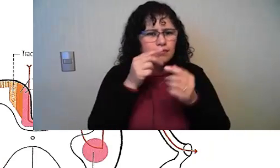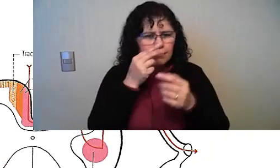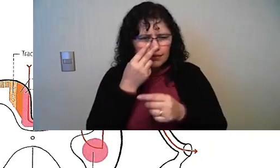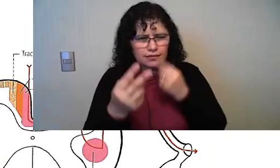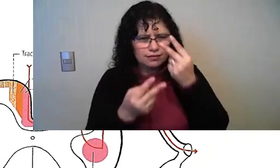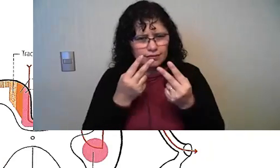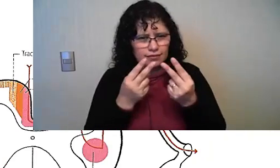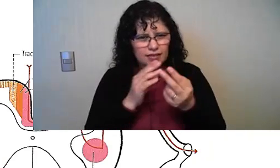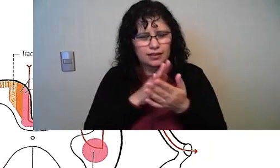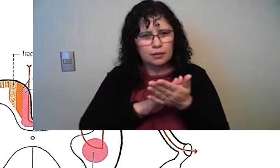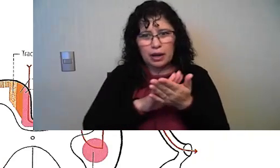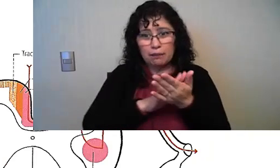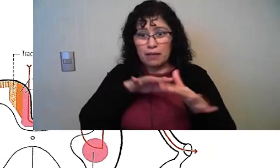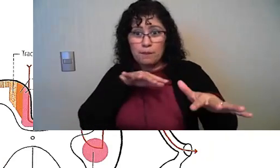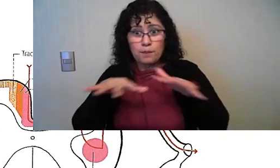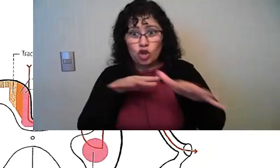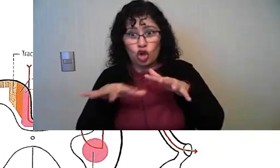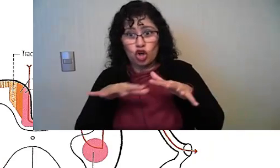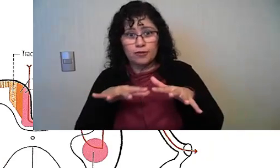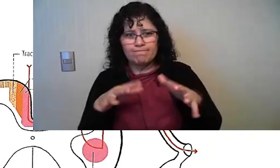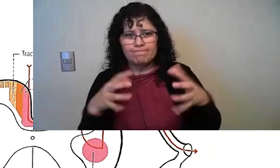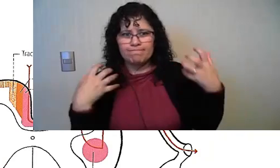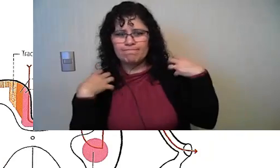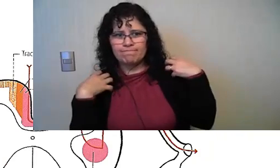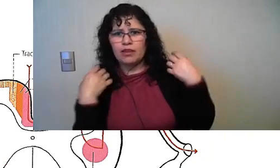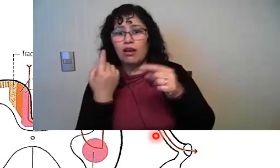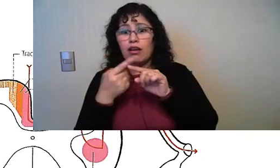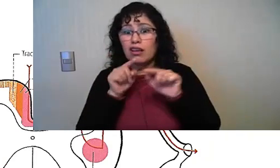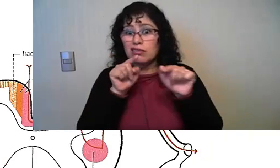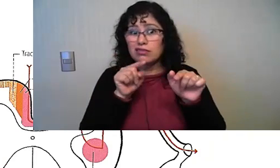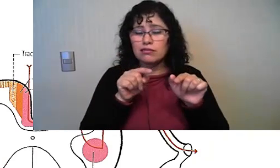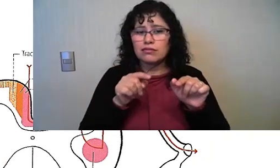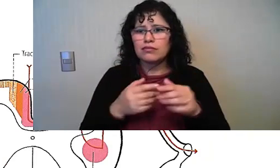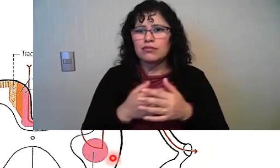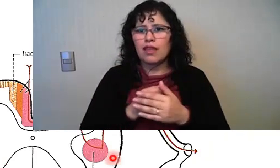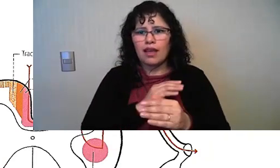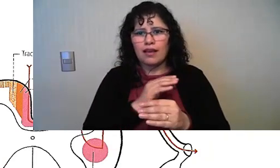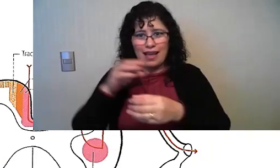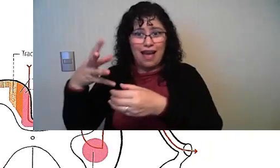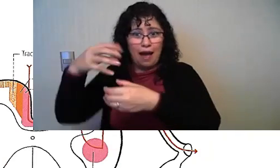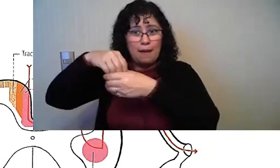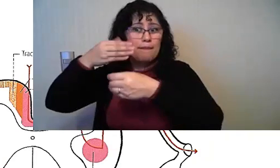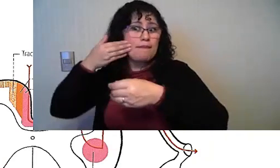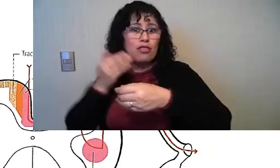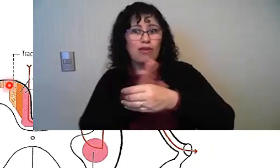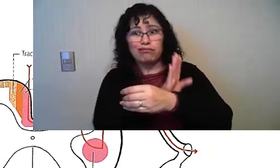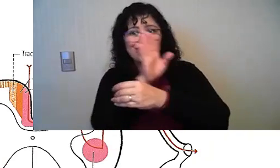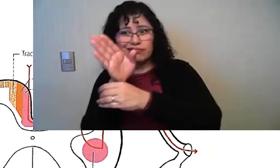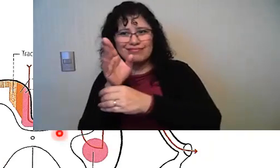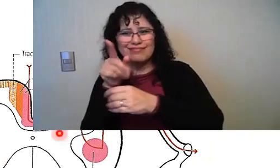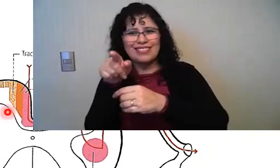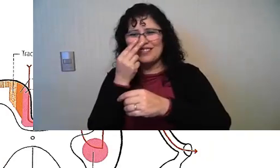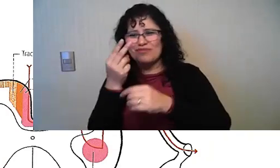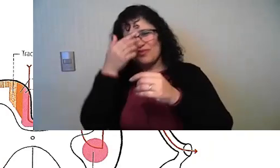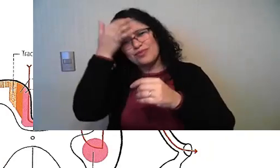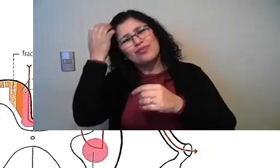tienen actividad motora, y que llegan a la médula espinal, en esta figura que está al lado superior